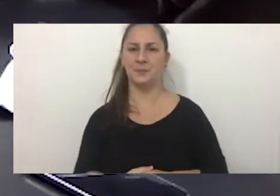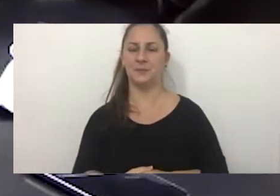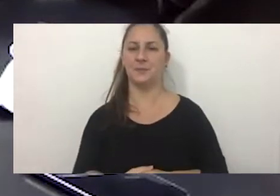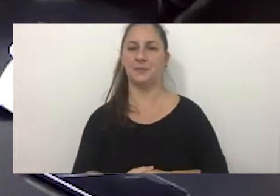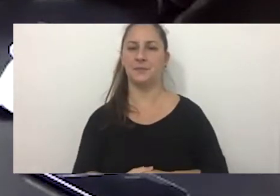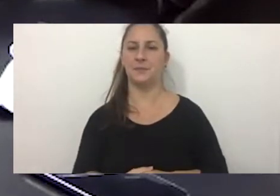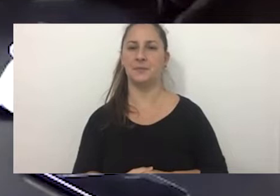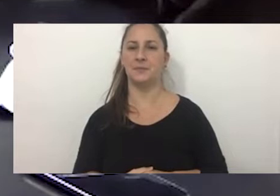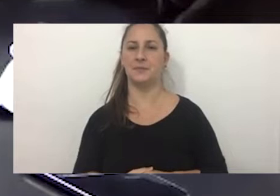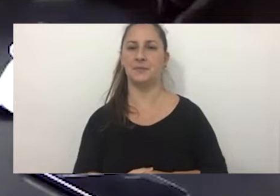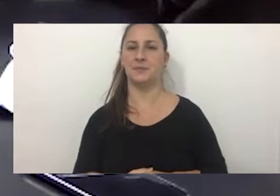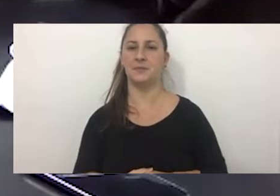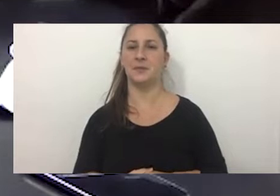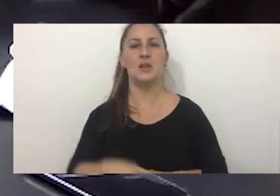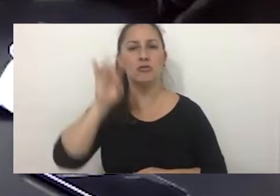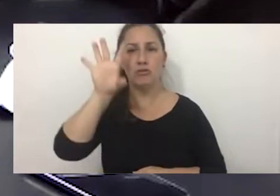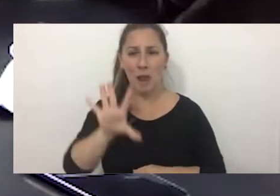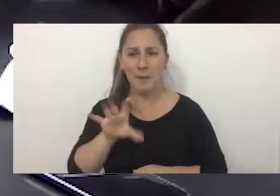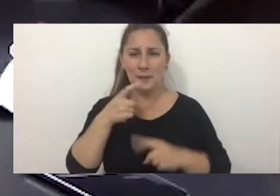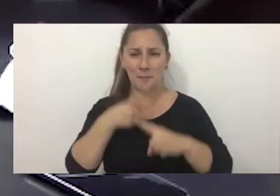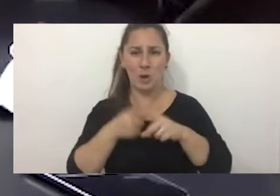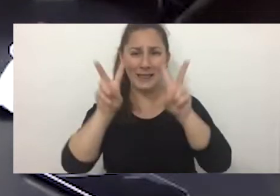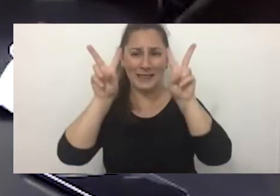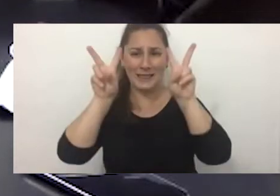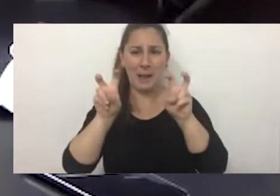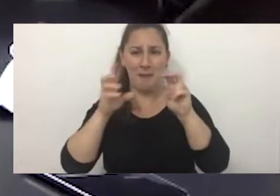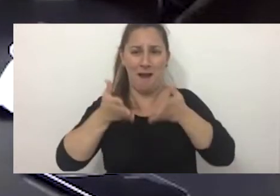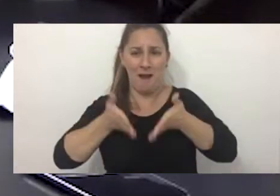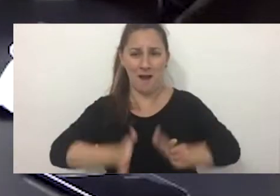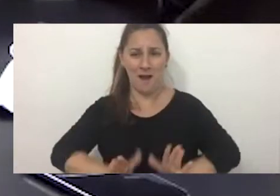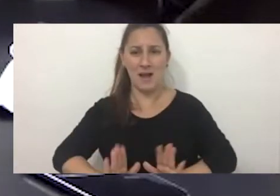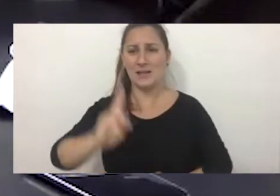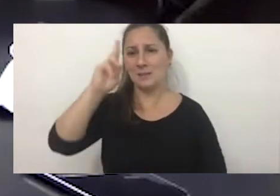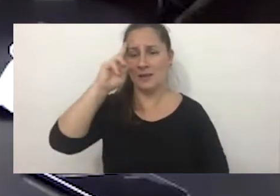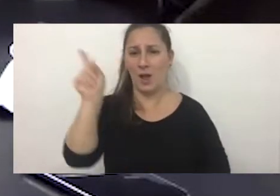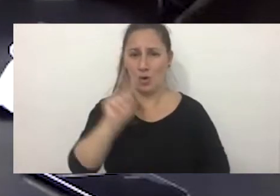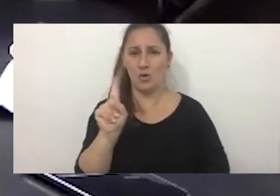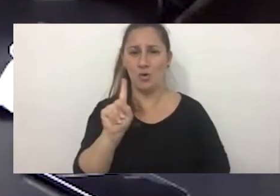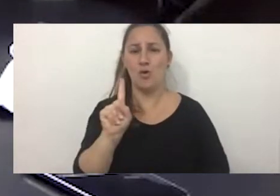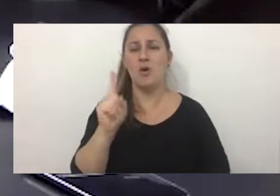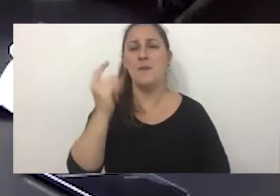Antes que nada, buenas tardes, compañeros, compañeras, compañeres.